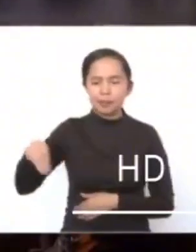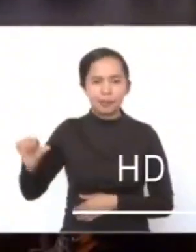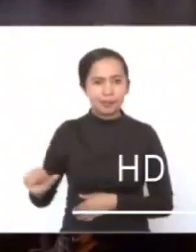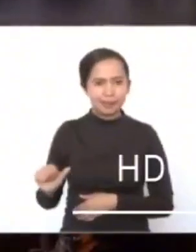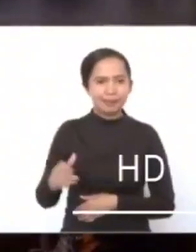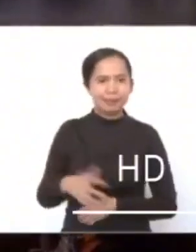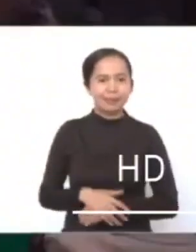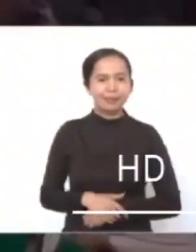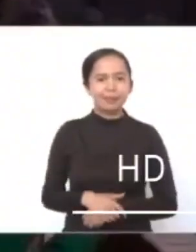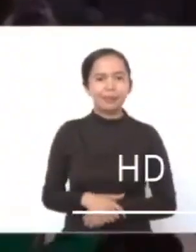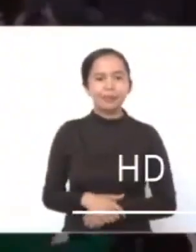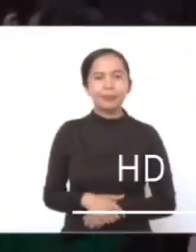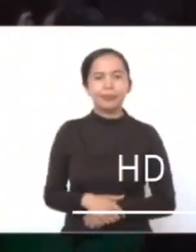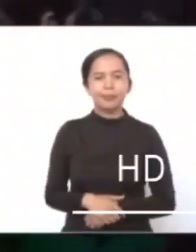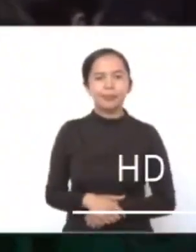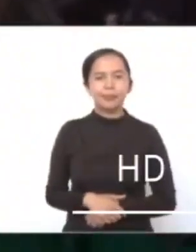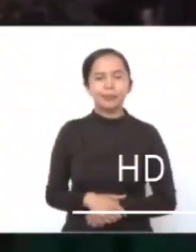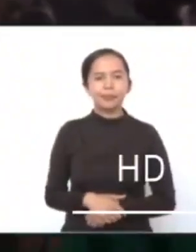Burgos.